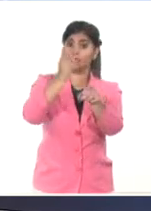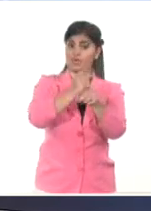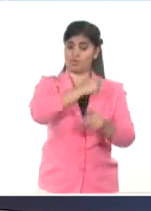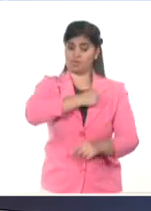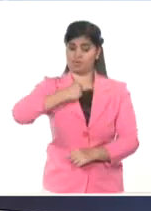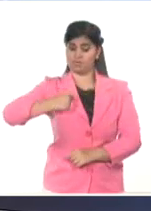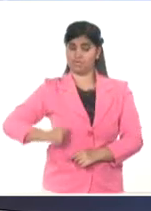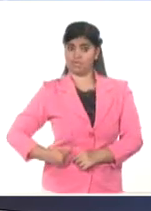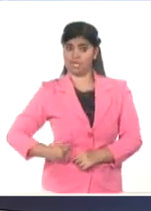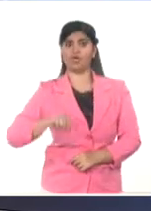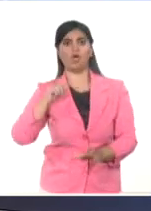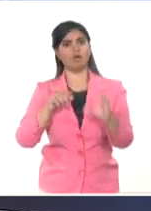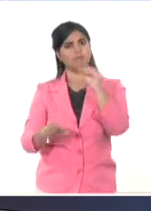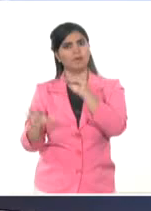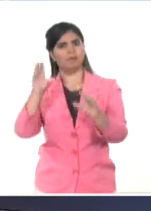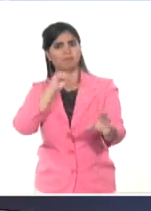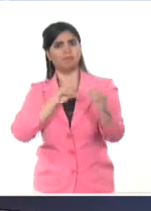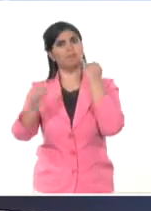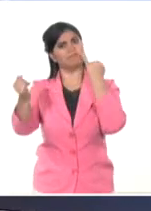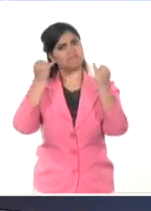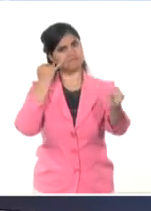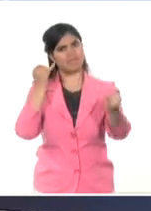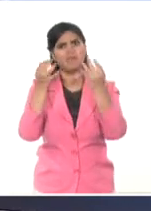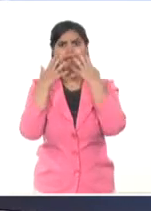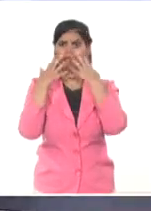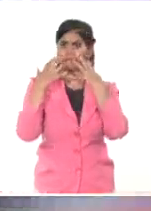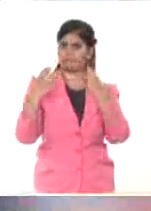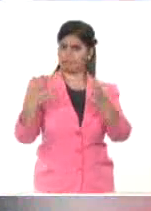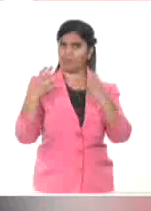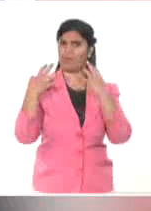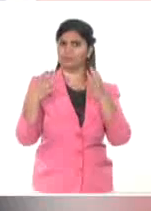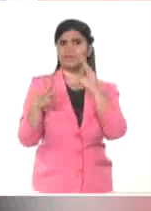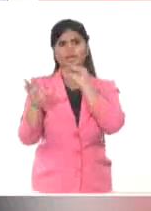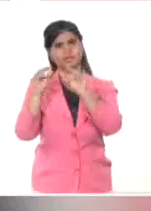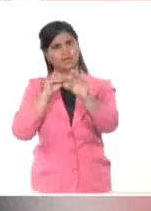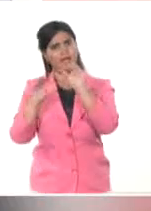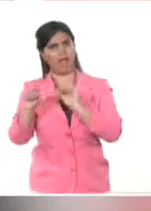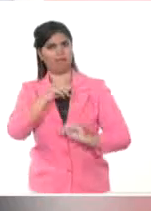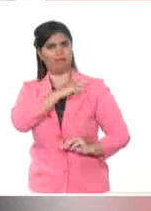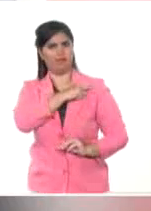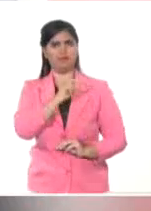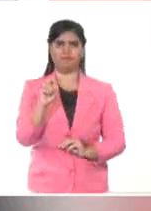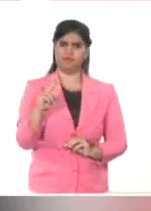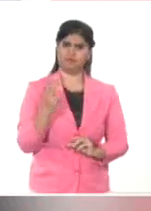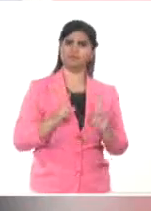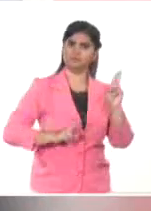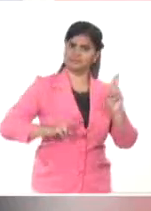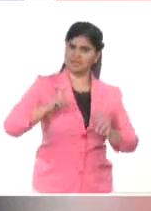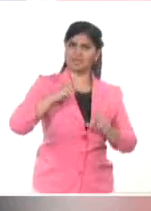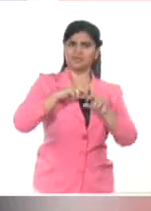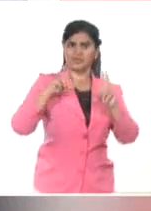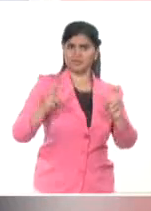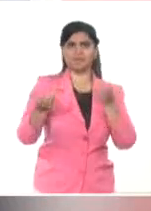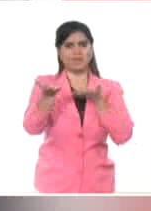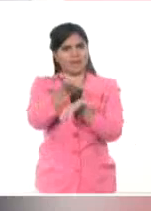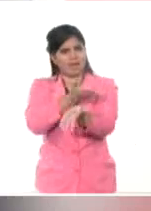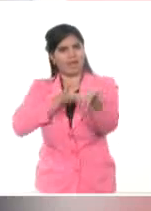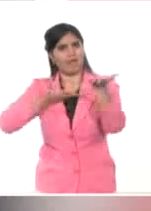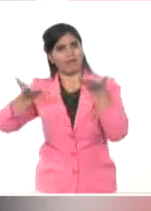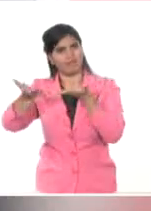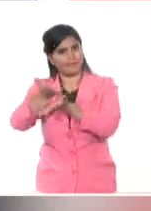donde abordaron diversos temas de interés bilateral. En declaraciones a prensa latina, Perdomo Dileya destacó que